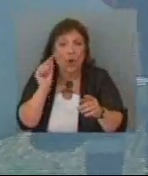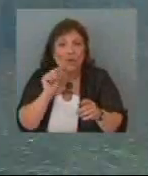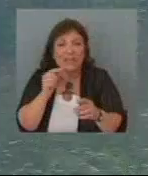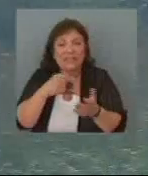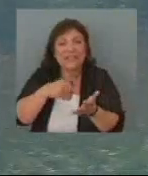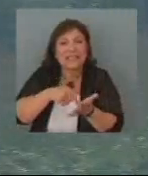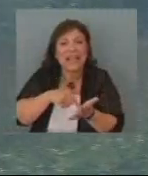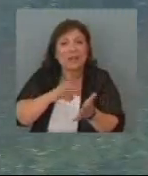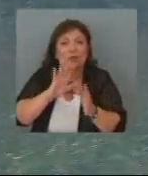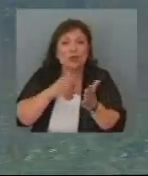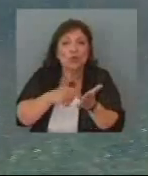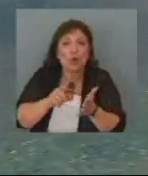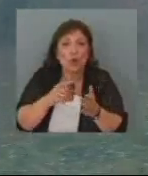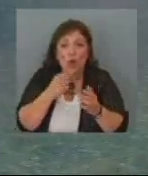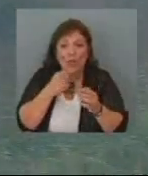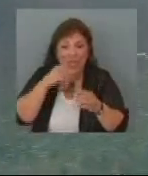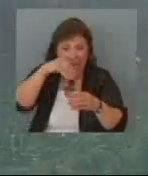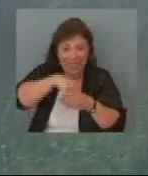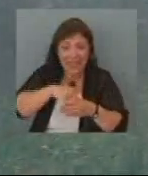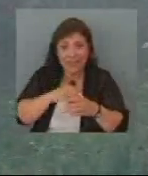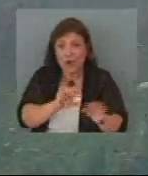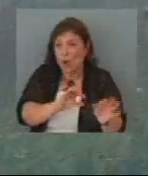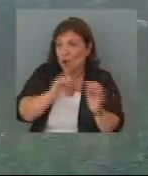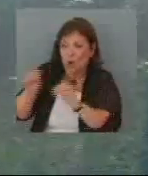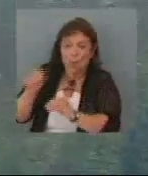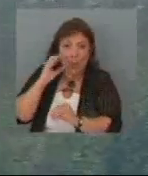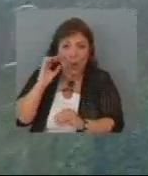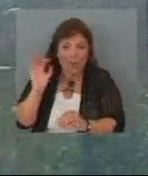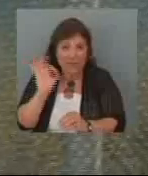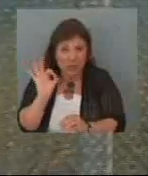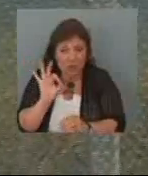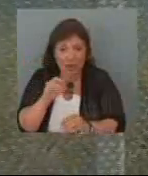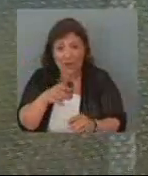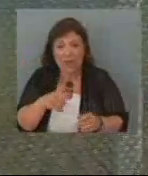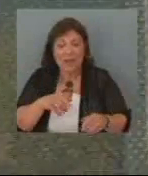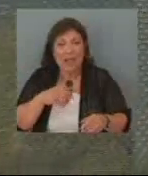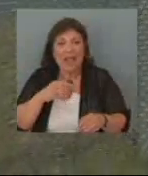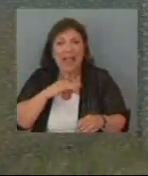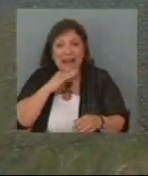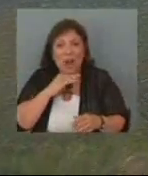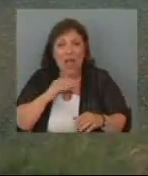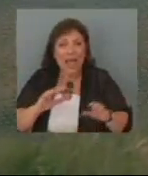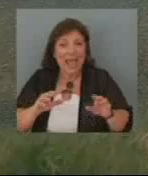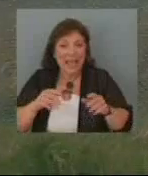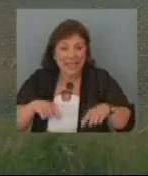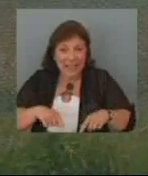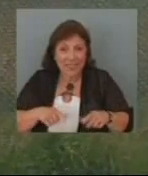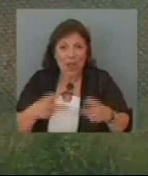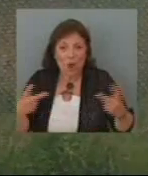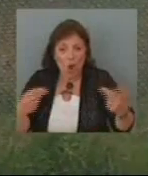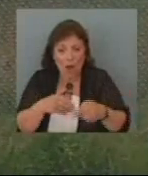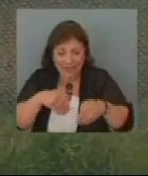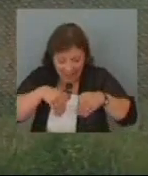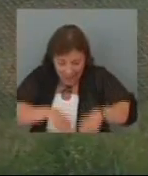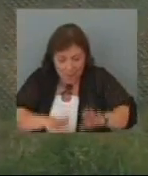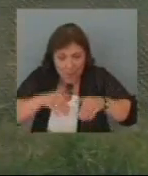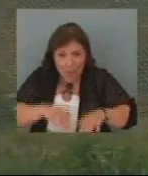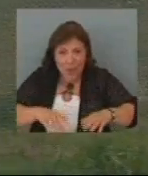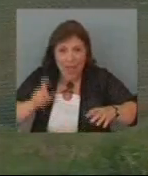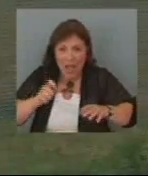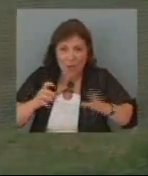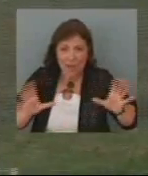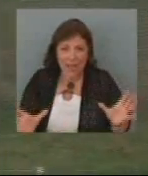centro puente dentro del predio. Personal de Canelones con maquinaria pesada realizó cortafuegos. El incendio